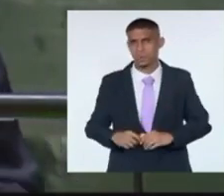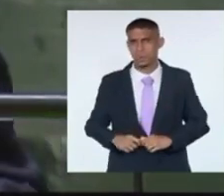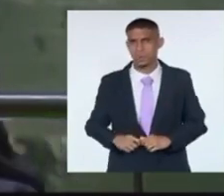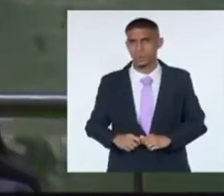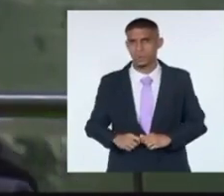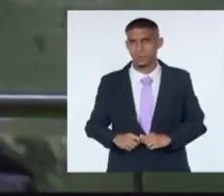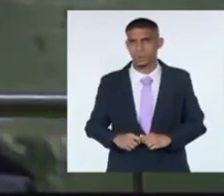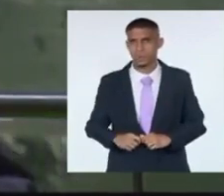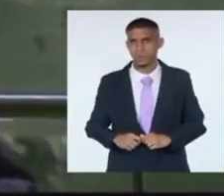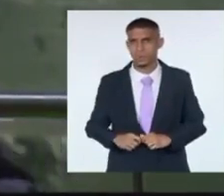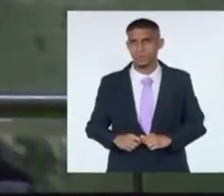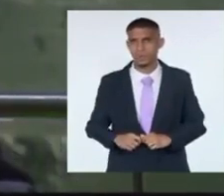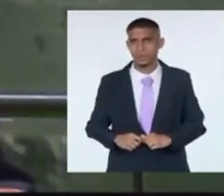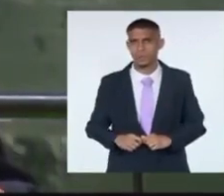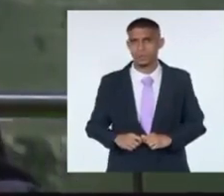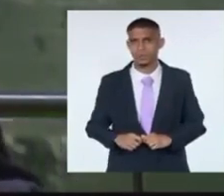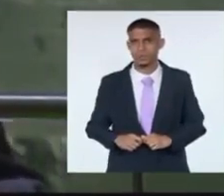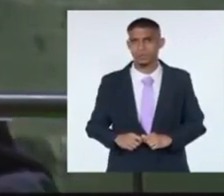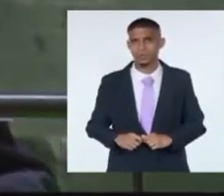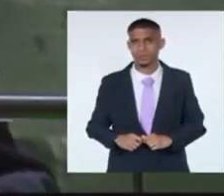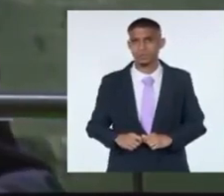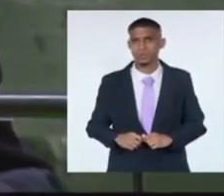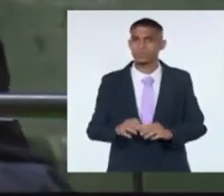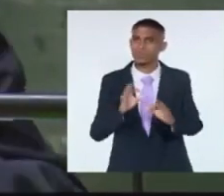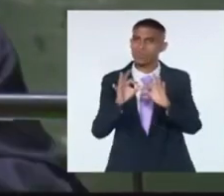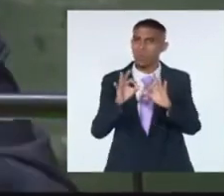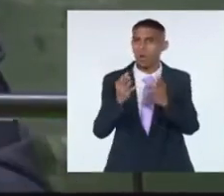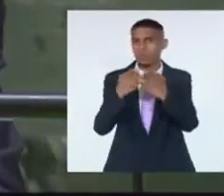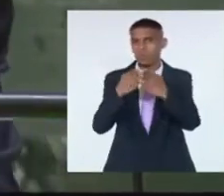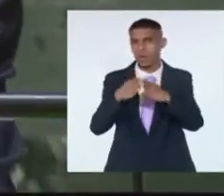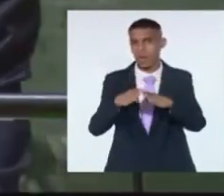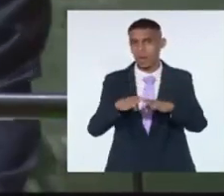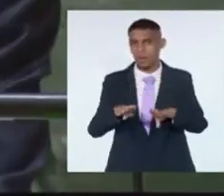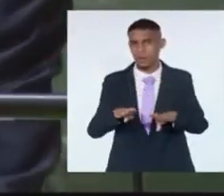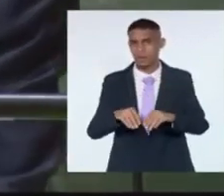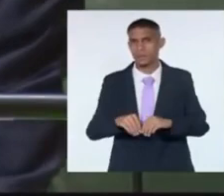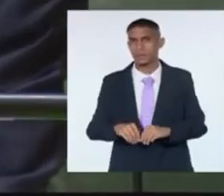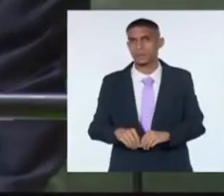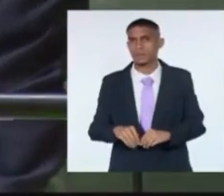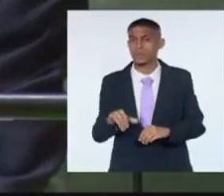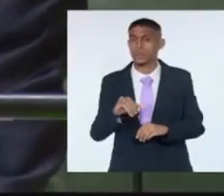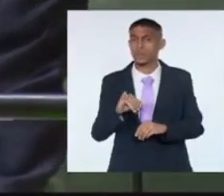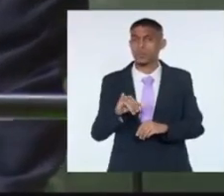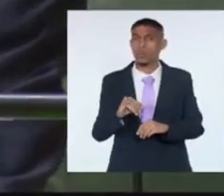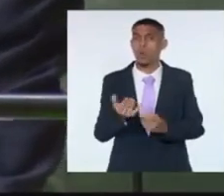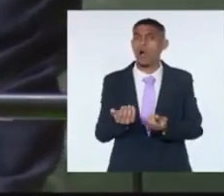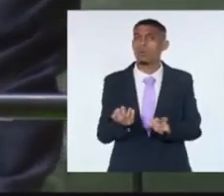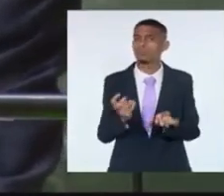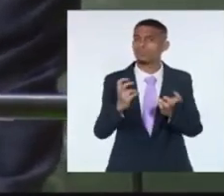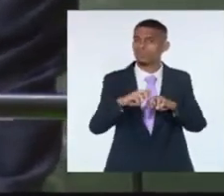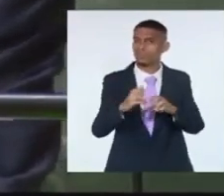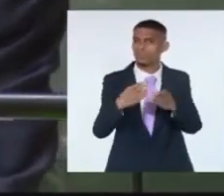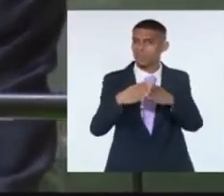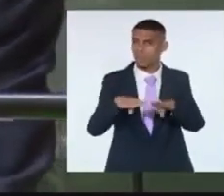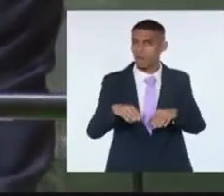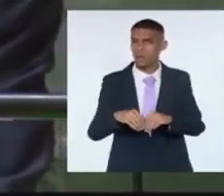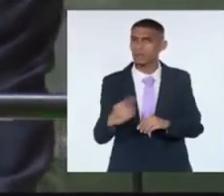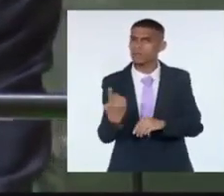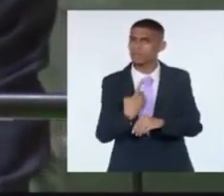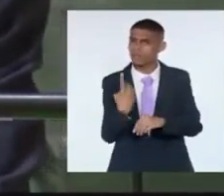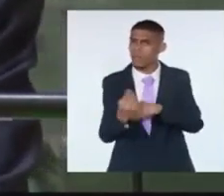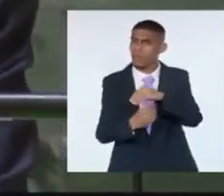y garantizar la paz y realizar reformas institucionales necesitamos reformar